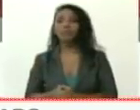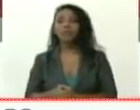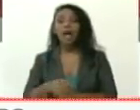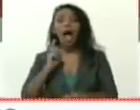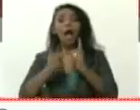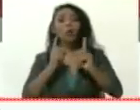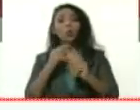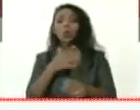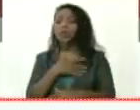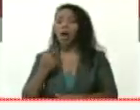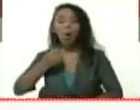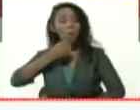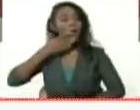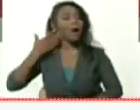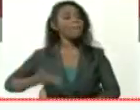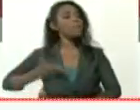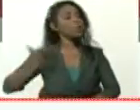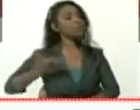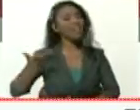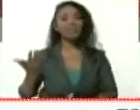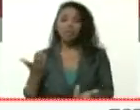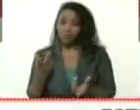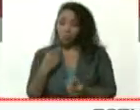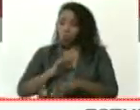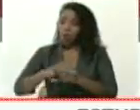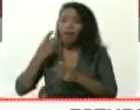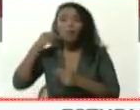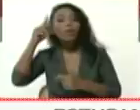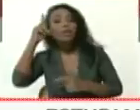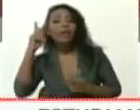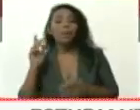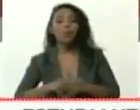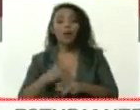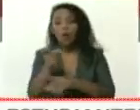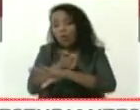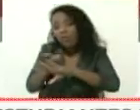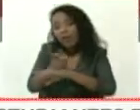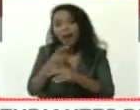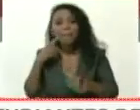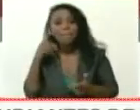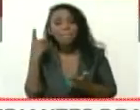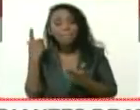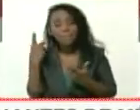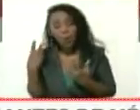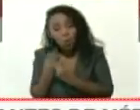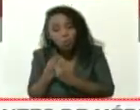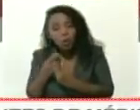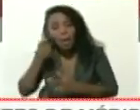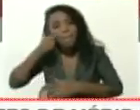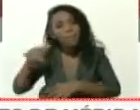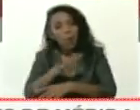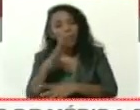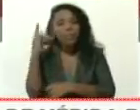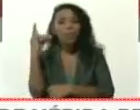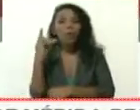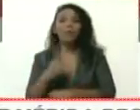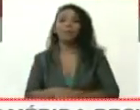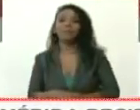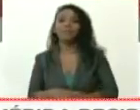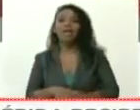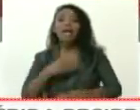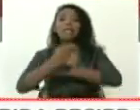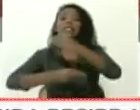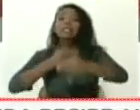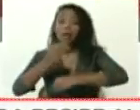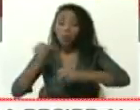protagonistas, porque era un indígena que gobernaba por y para los pueblos humildes de Bolivia. Y lograron además